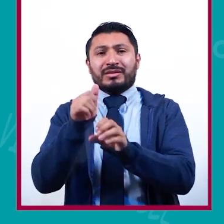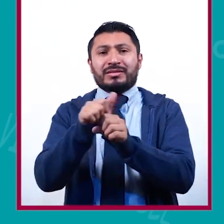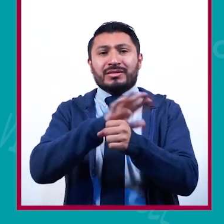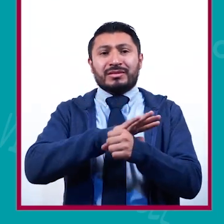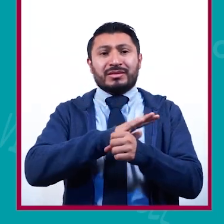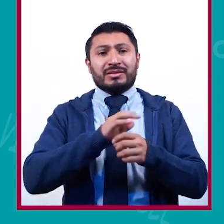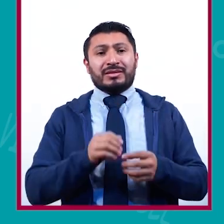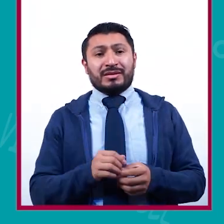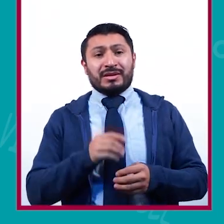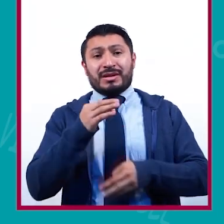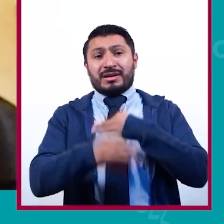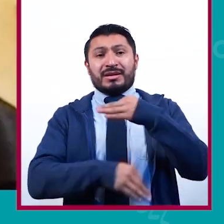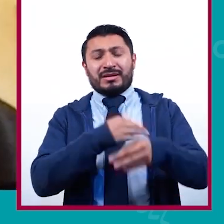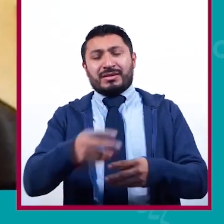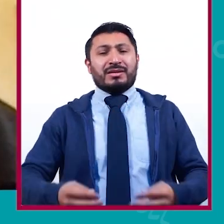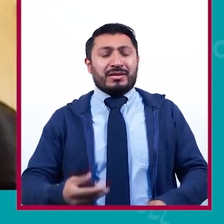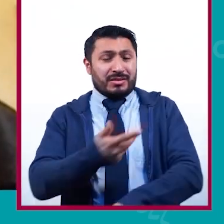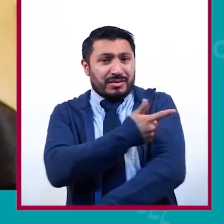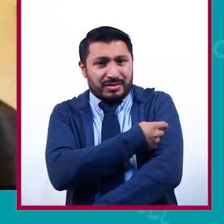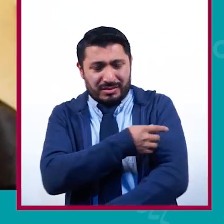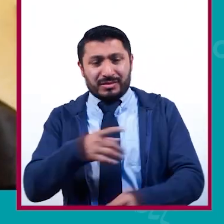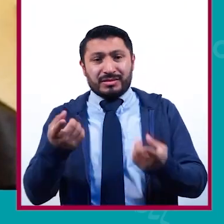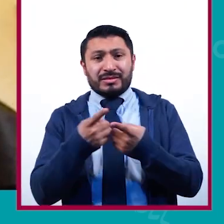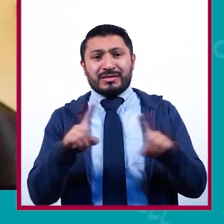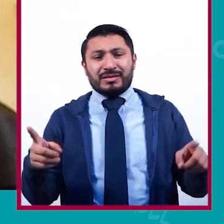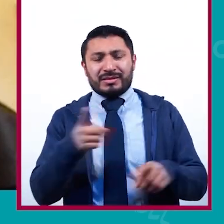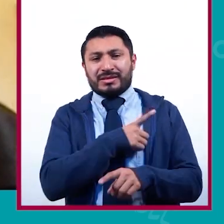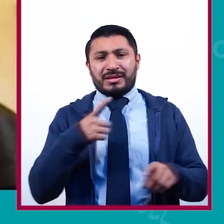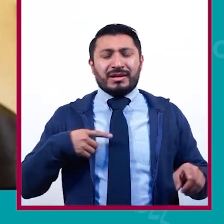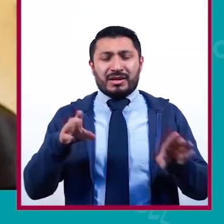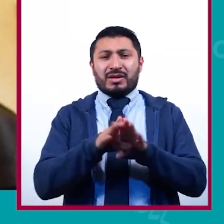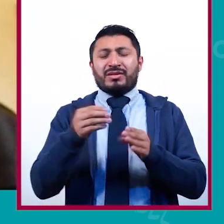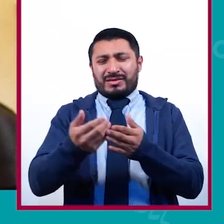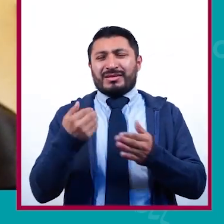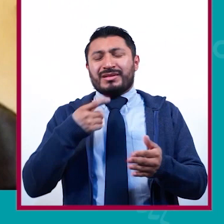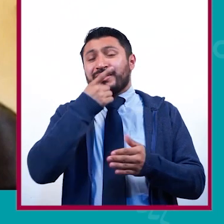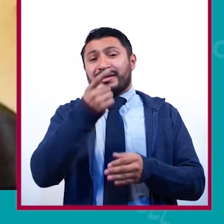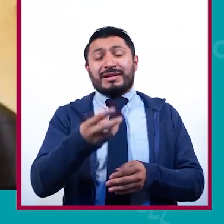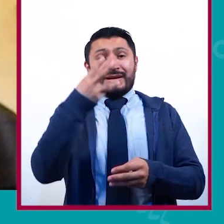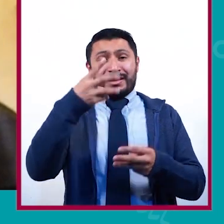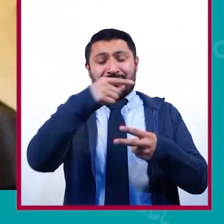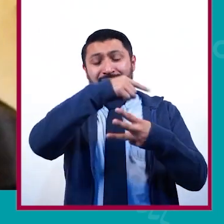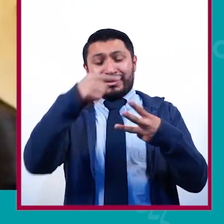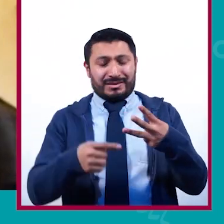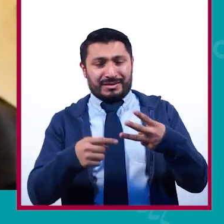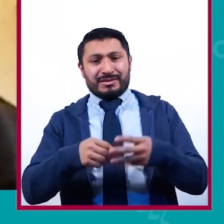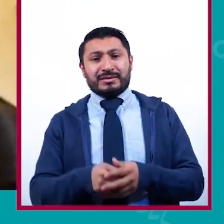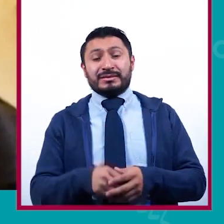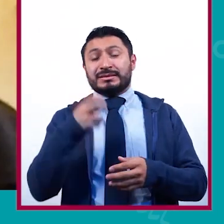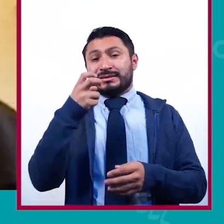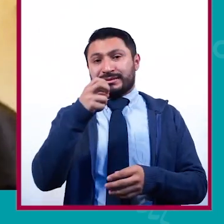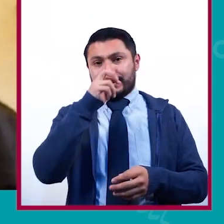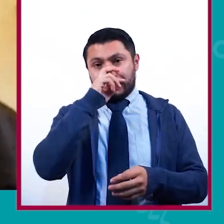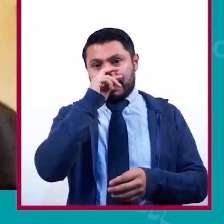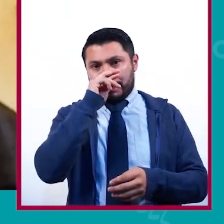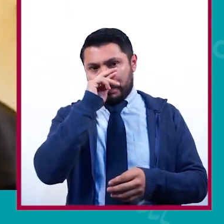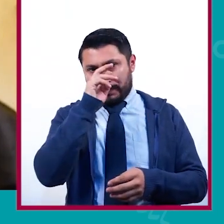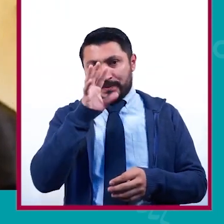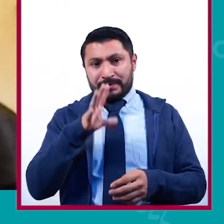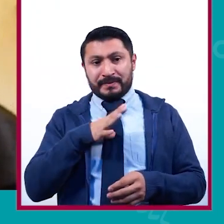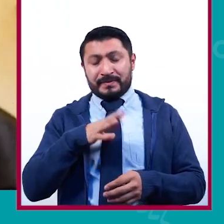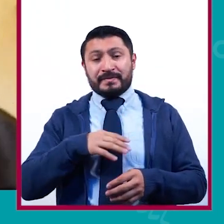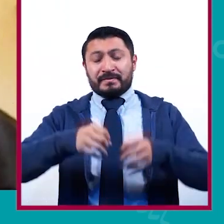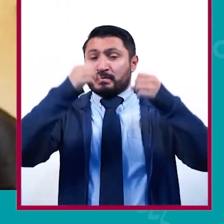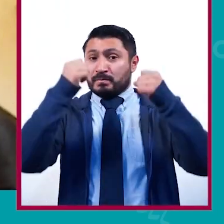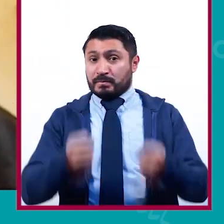la COVID-19? Todas las vacunas que se desarrollan tienen que seguir, como te comenté anteriormente, 3 fases clínicas y entre ellas